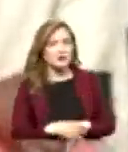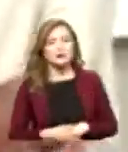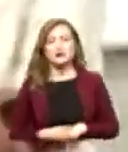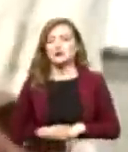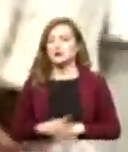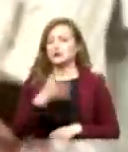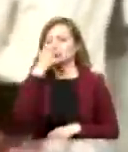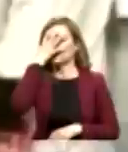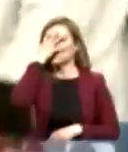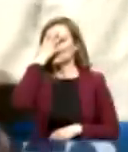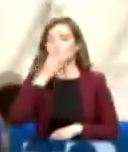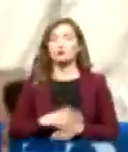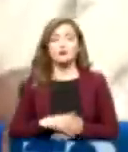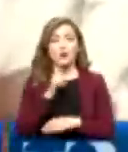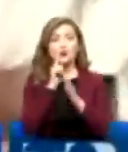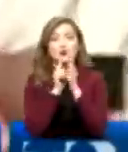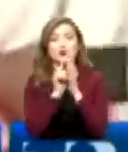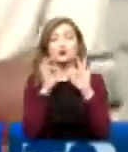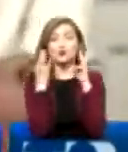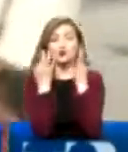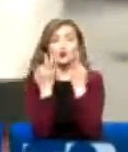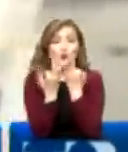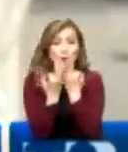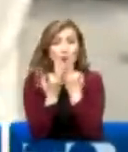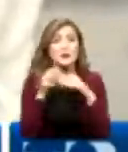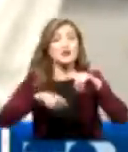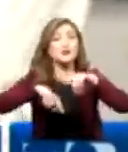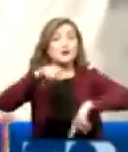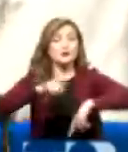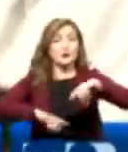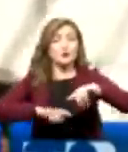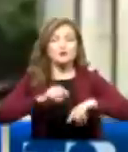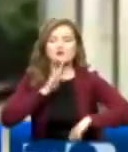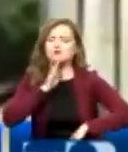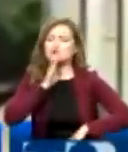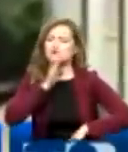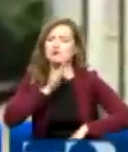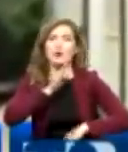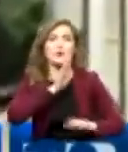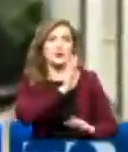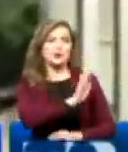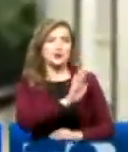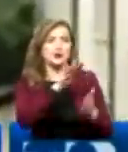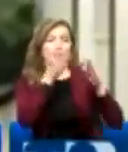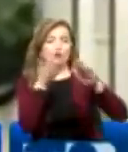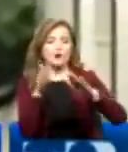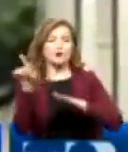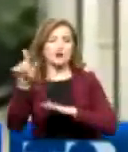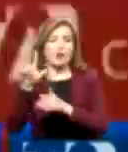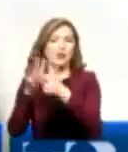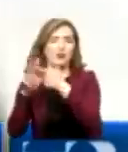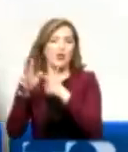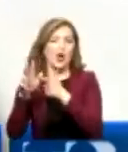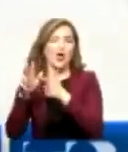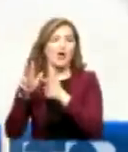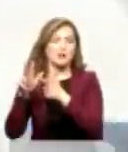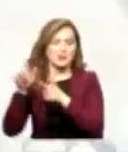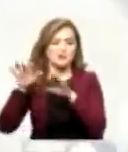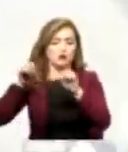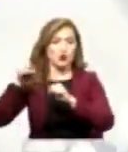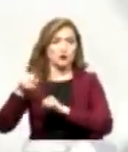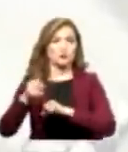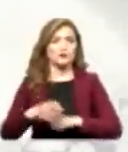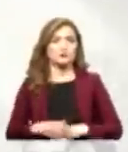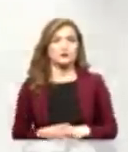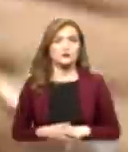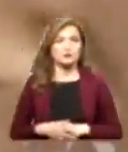ella como sus familiares y amigos recibieron constantes amenazas de muerte por parte de los abusadores. Por parte